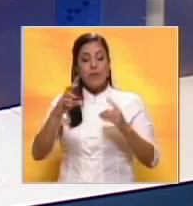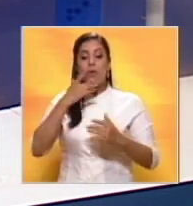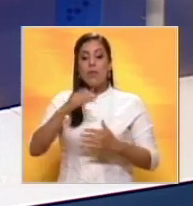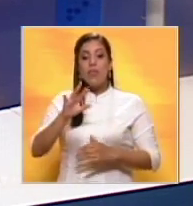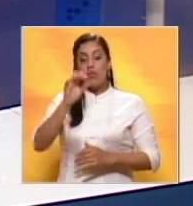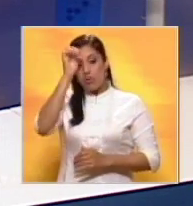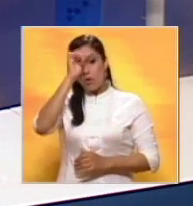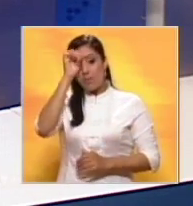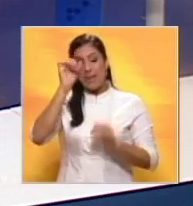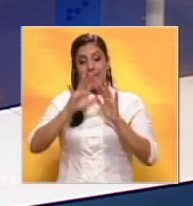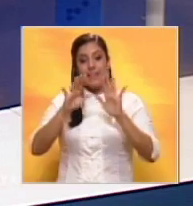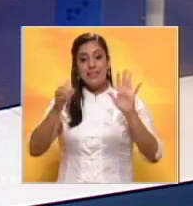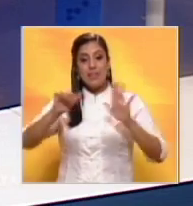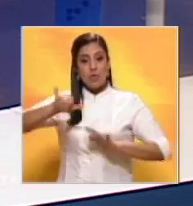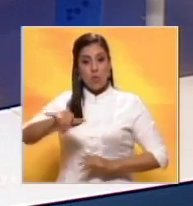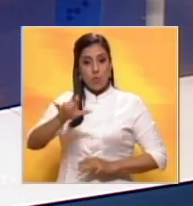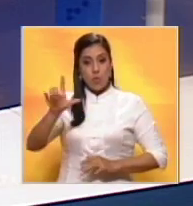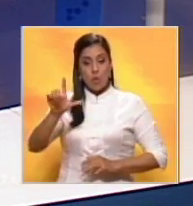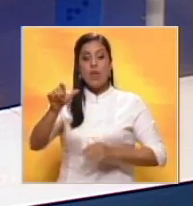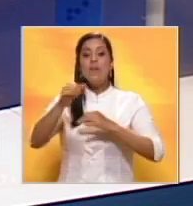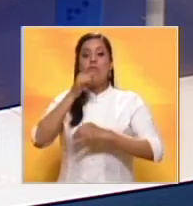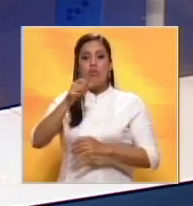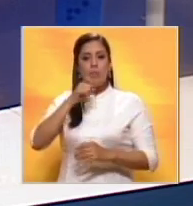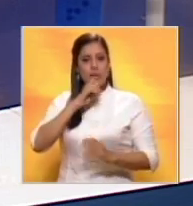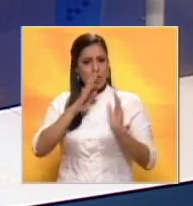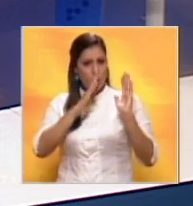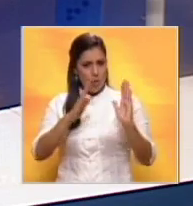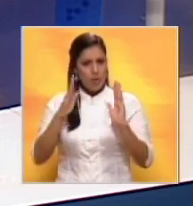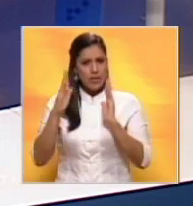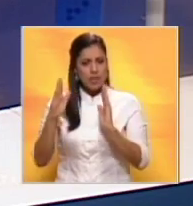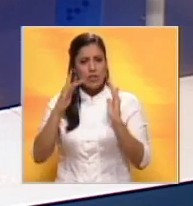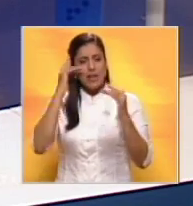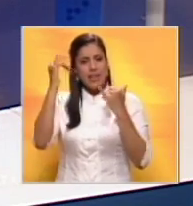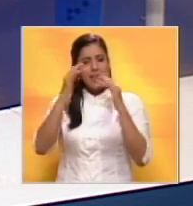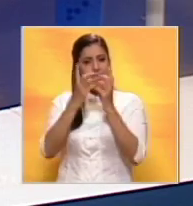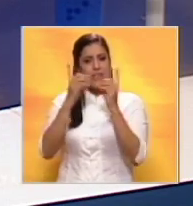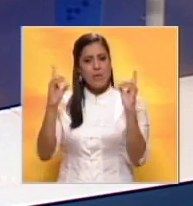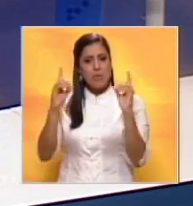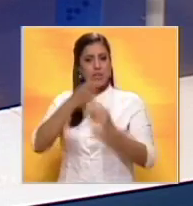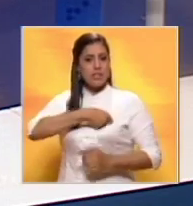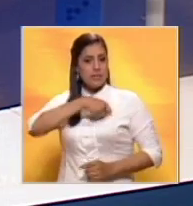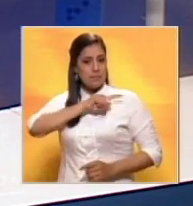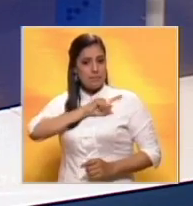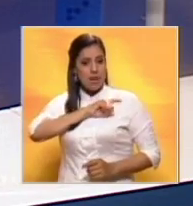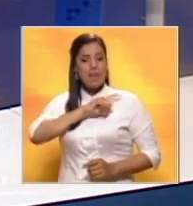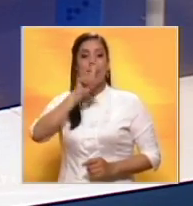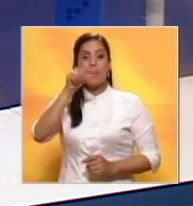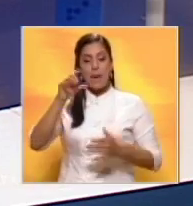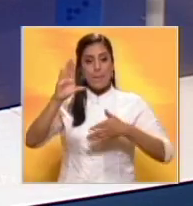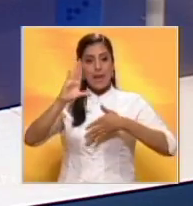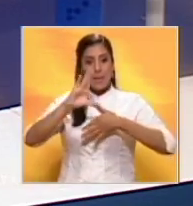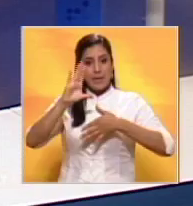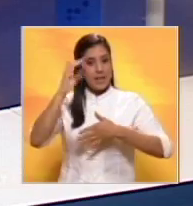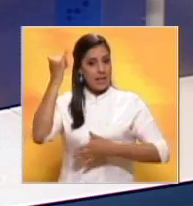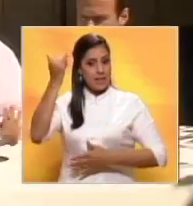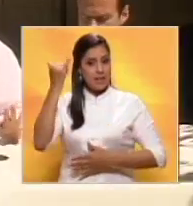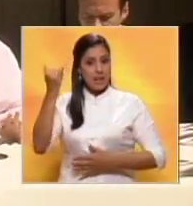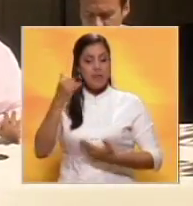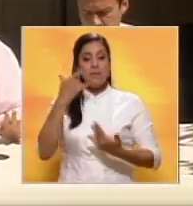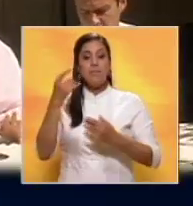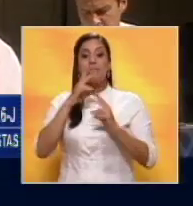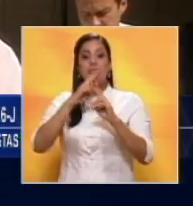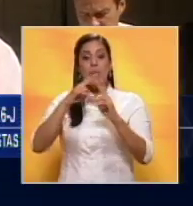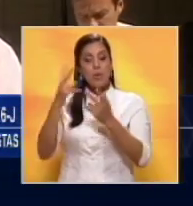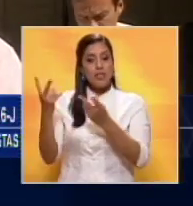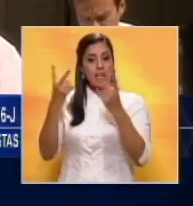domingo 16 de julio. Así lo informó la organización Iniciativa Democrática de España y las Américas, IDEA. En